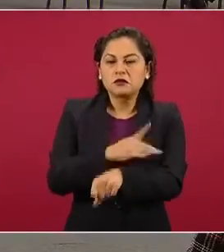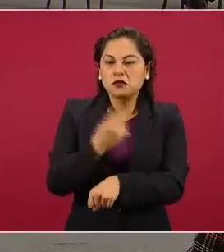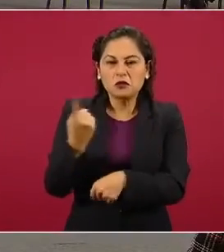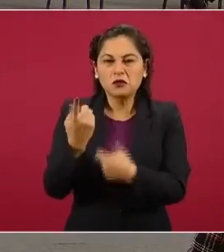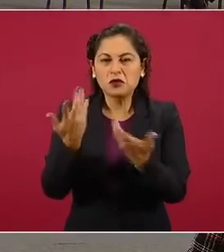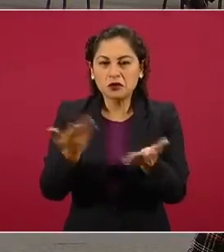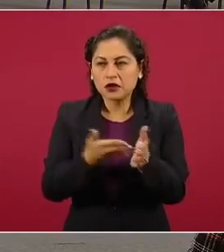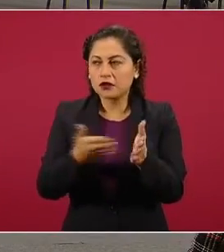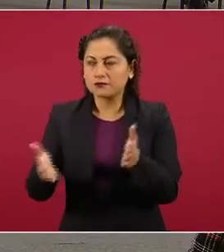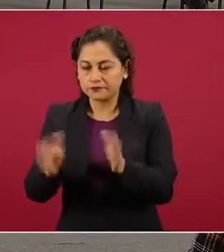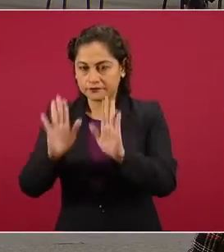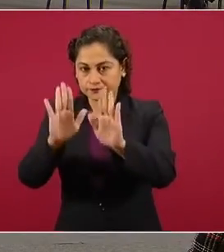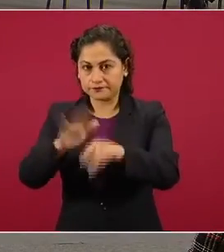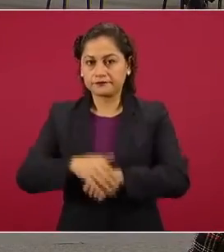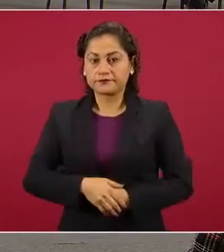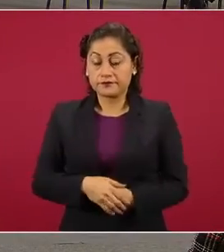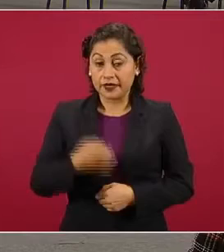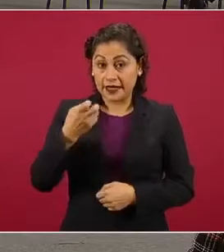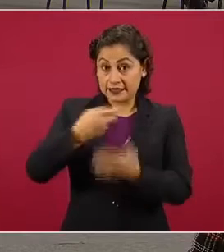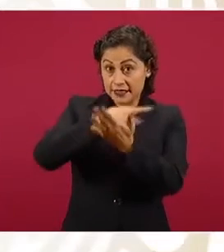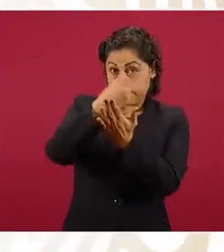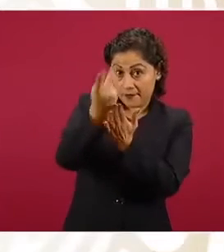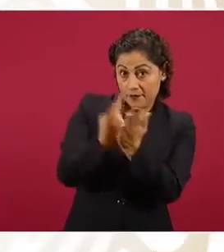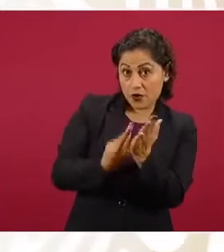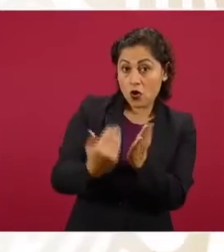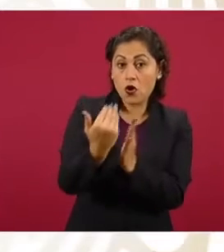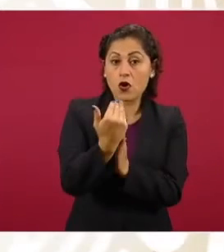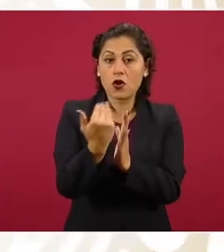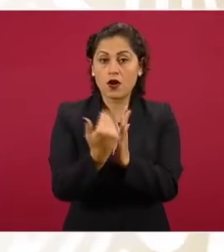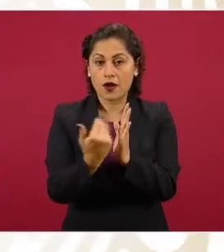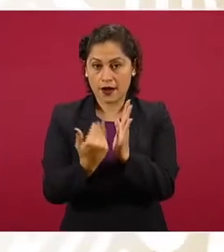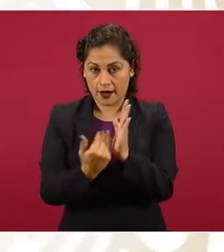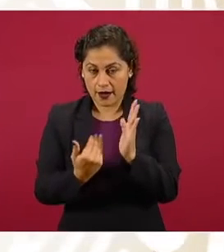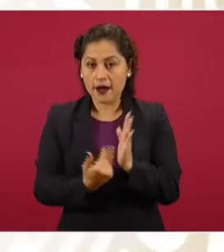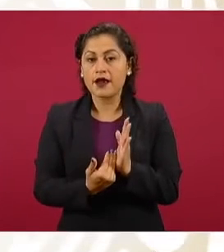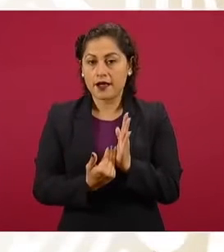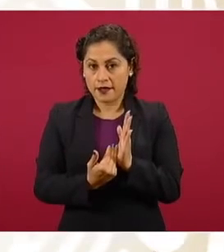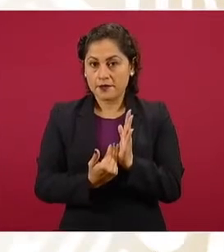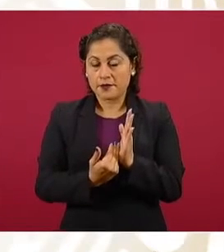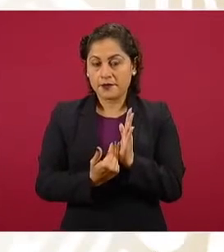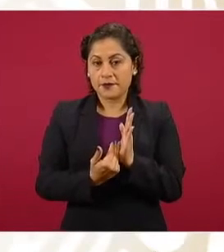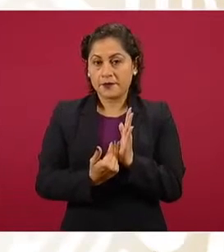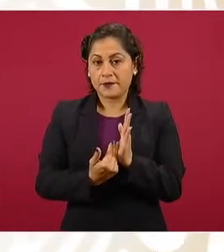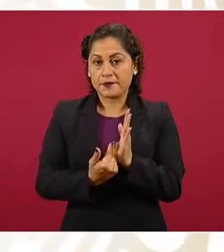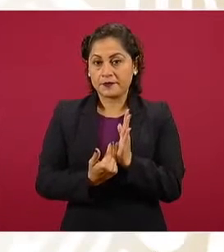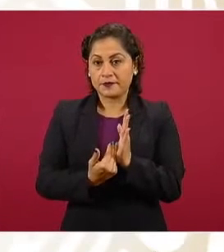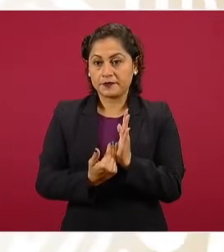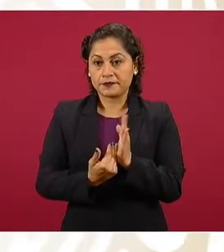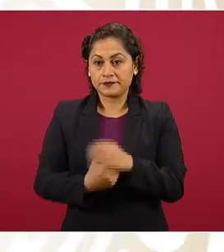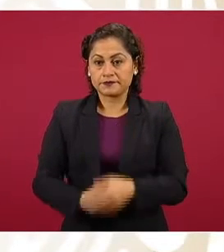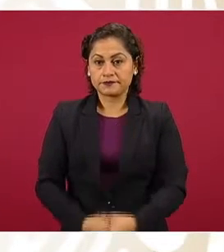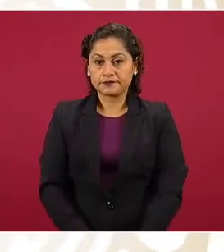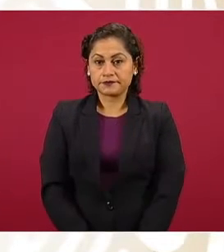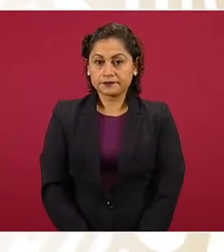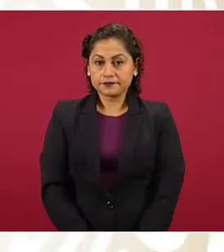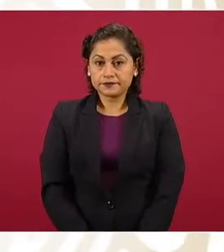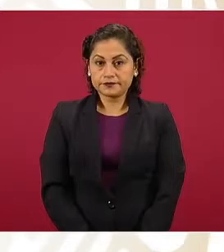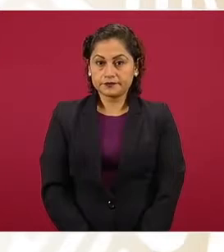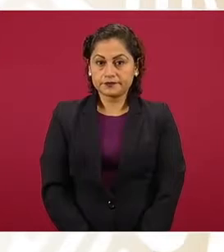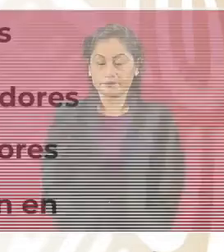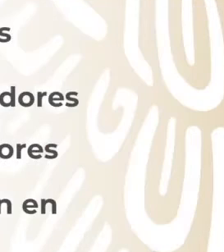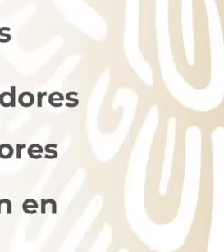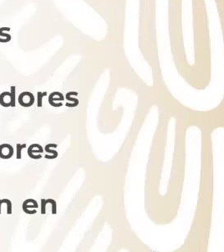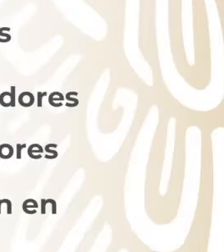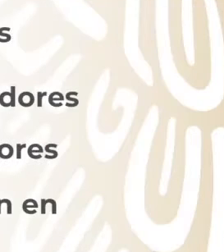un programa, como ya indicaba el presidente y como hemos señalado en distintas instancias, es